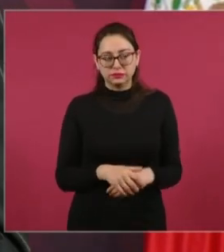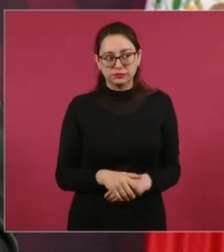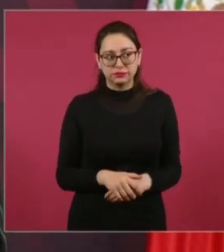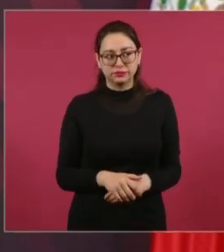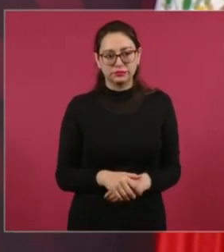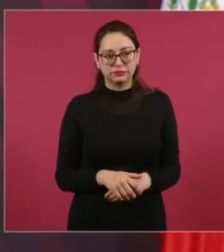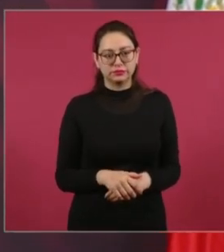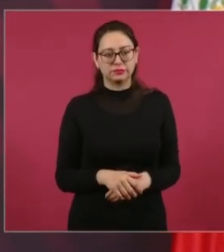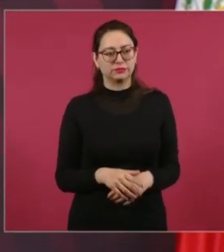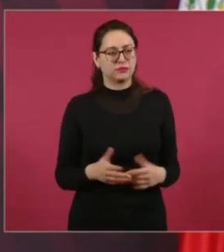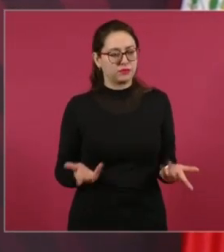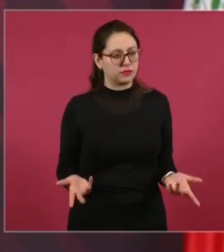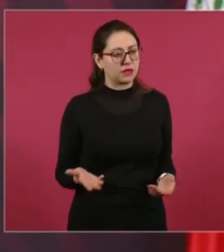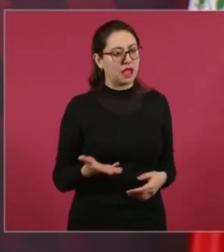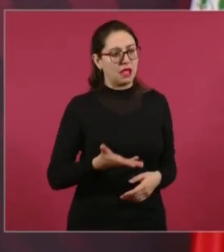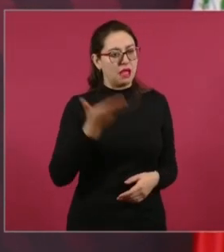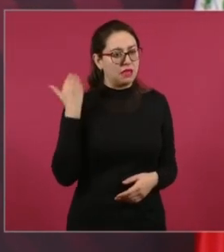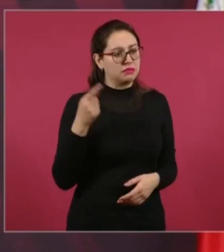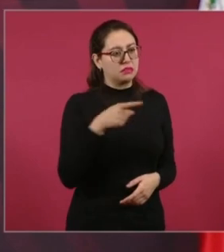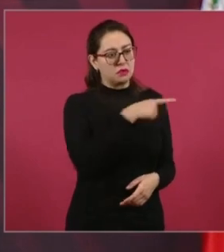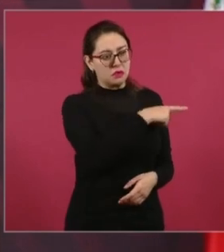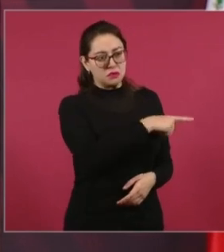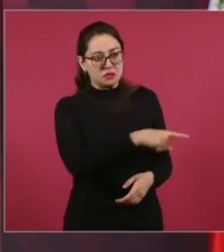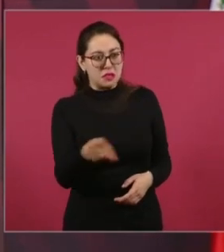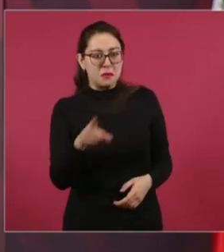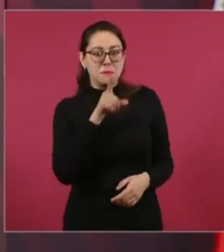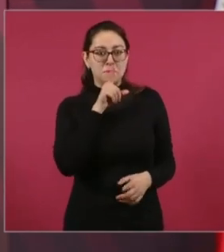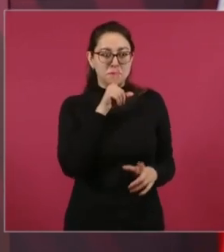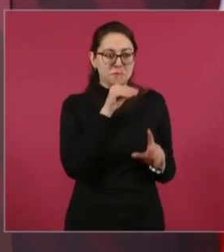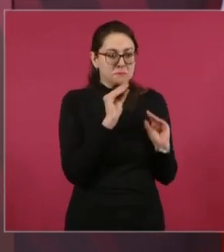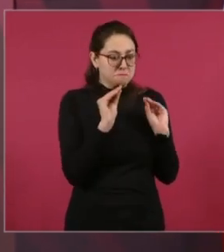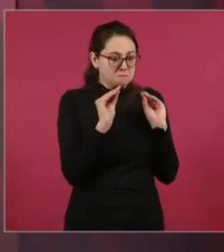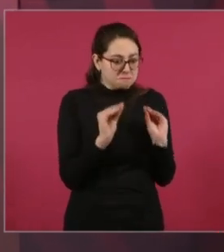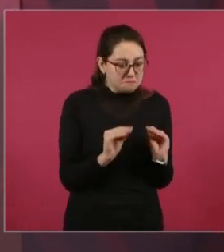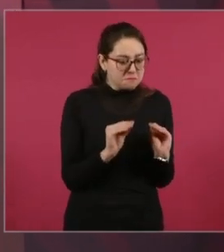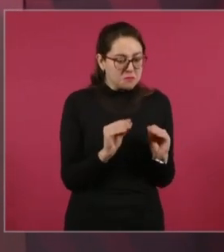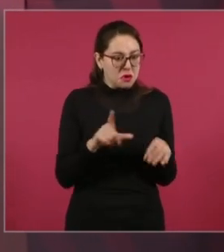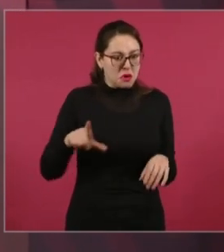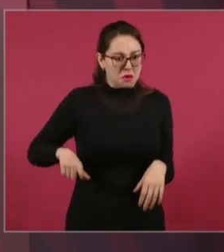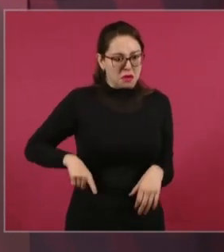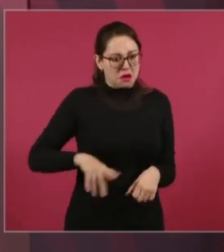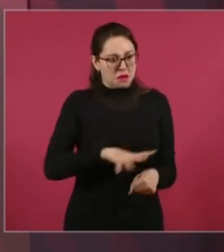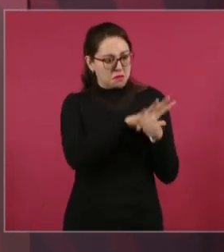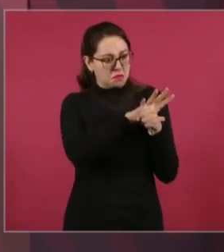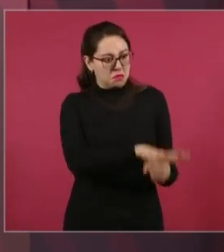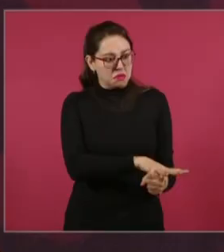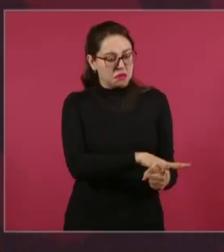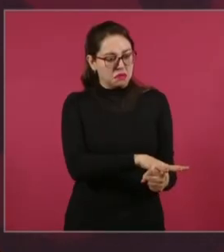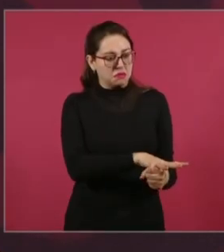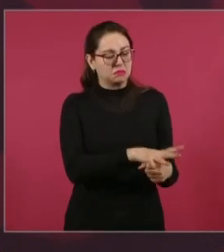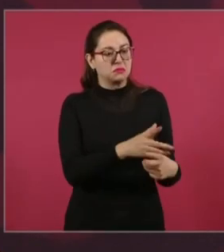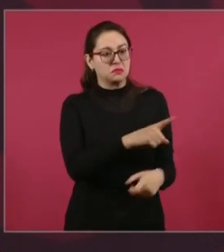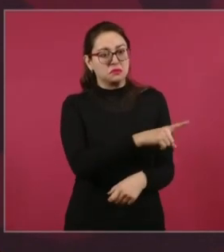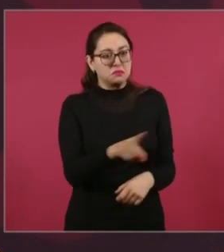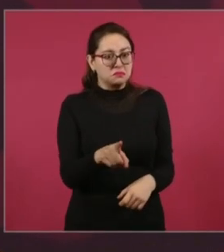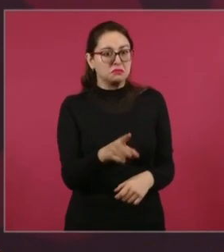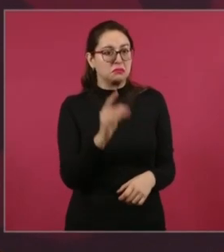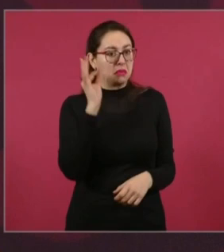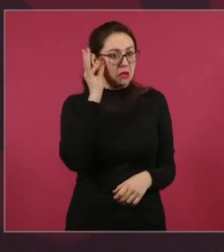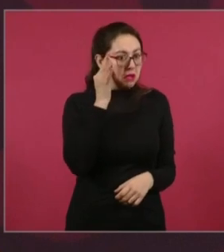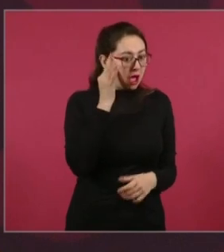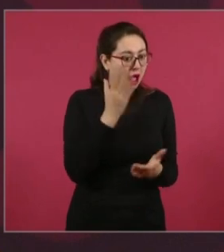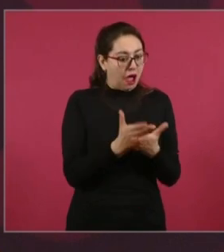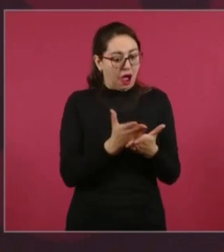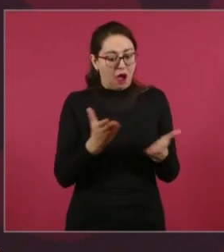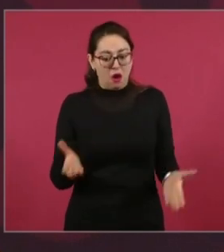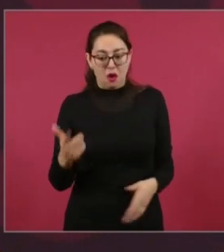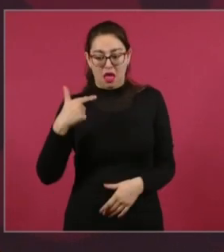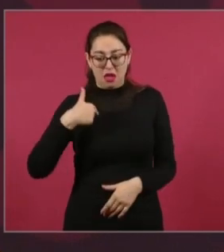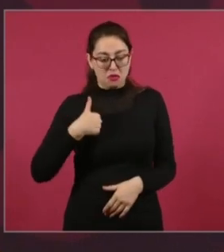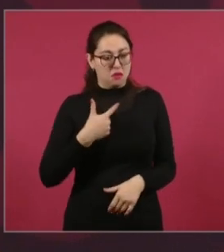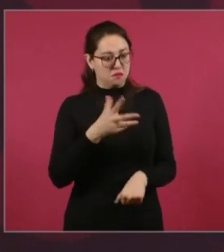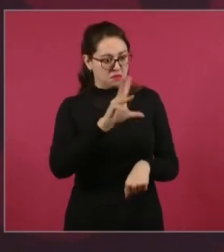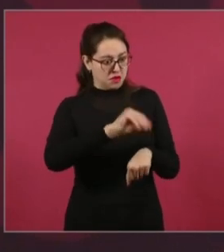se